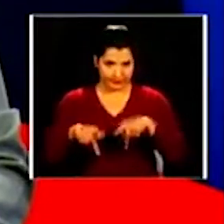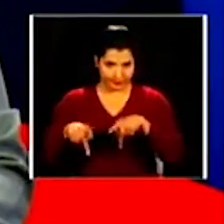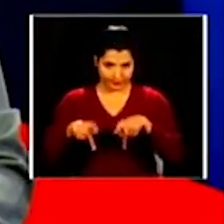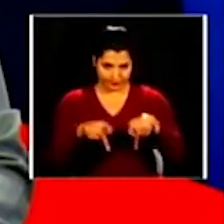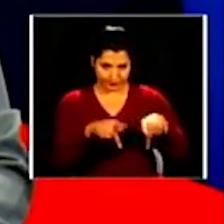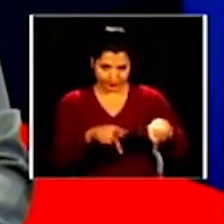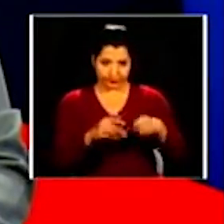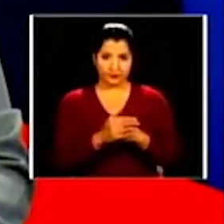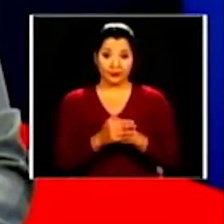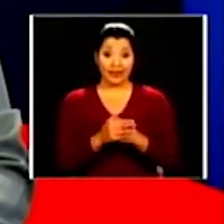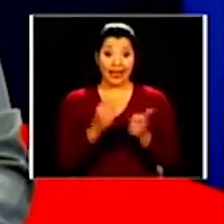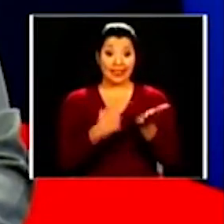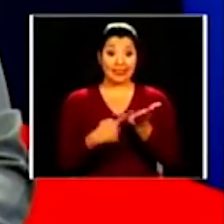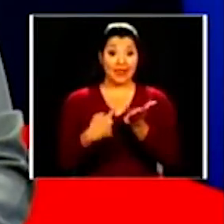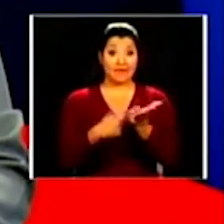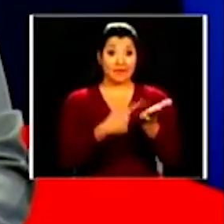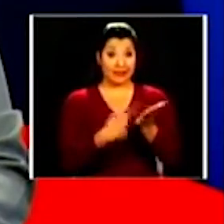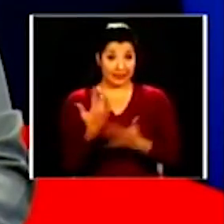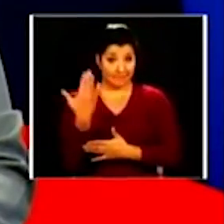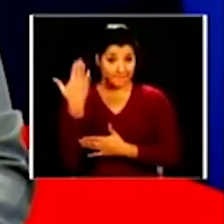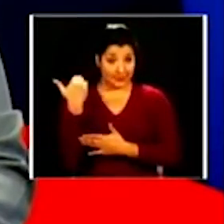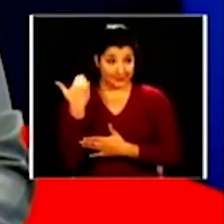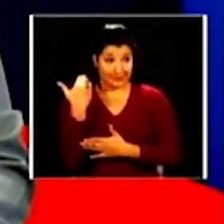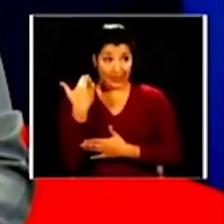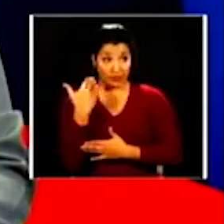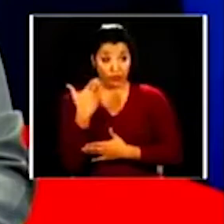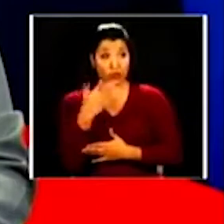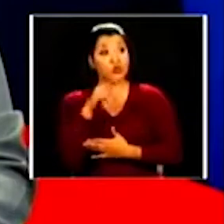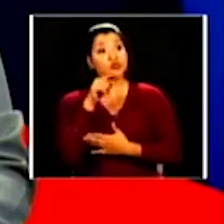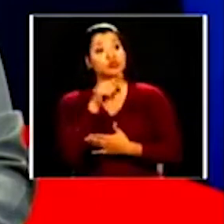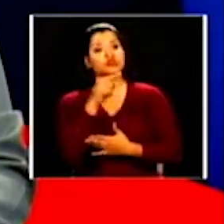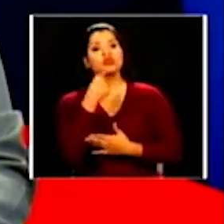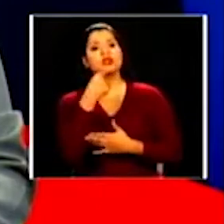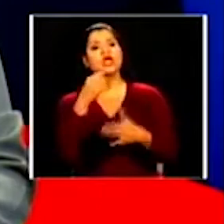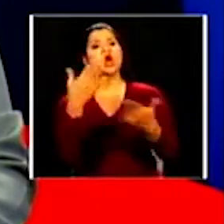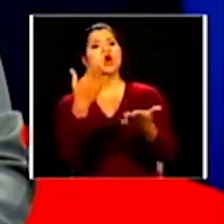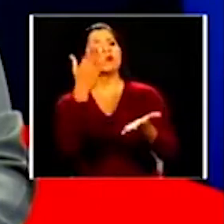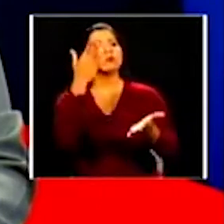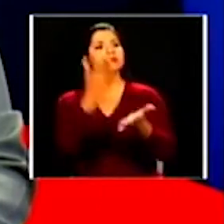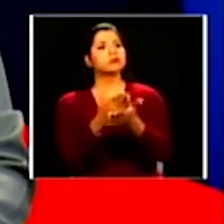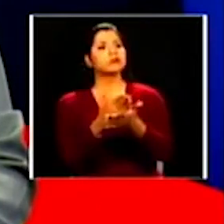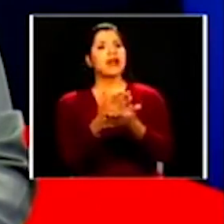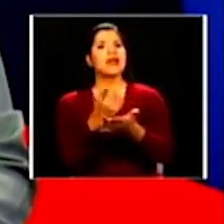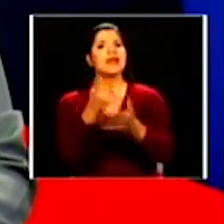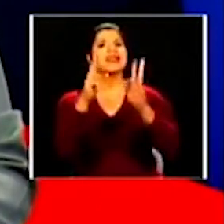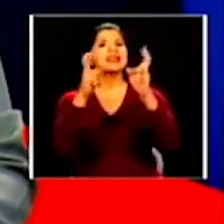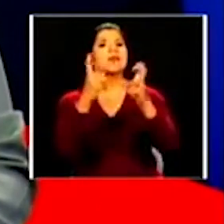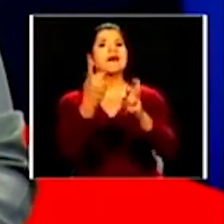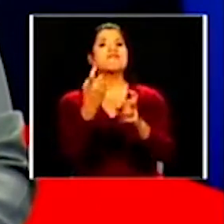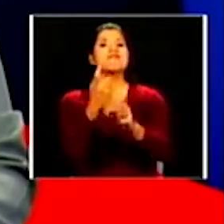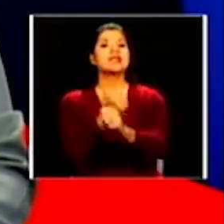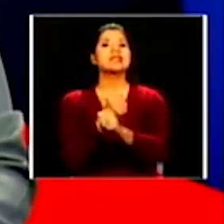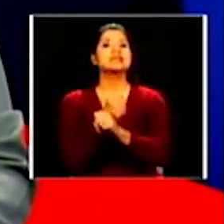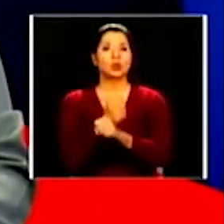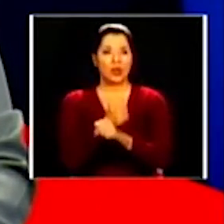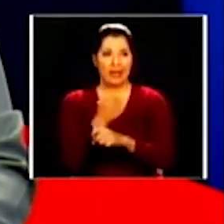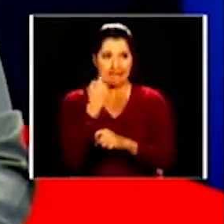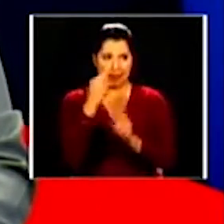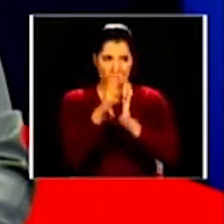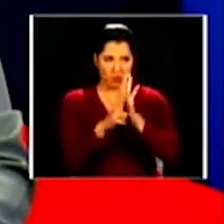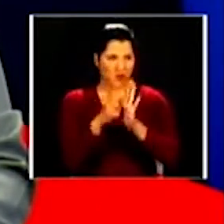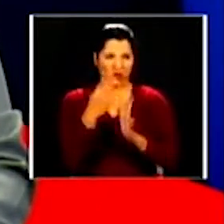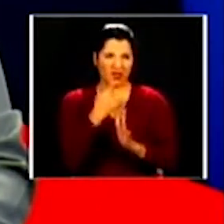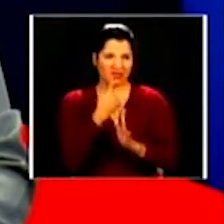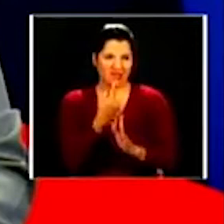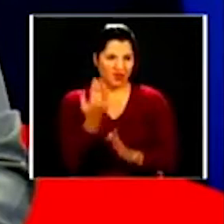de Elecciones, usted dijo cómo va a combatir el tema de la inseguridad. Vamos a ver el video que fue lo que nos compartió en esa